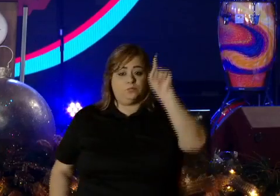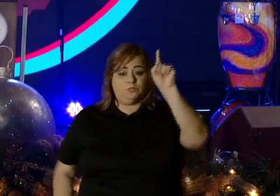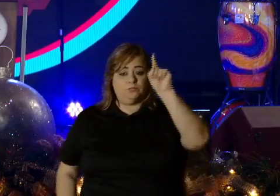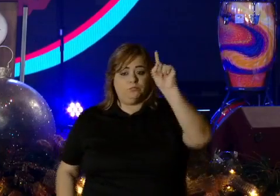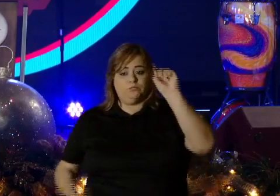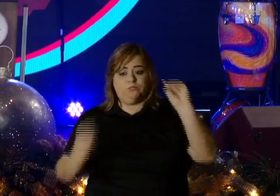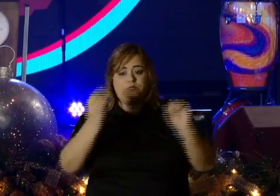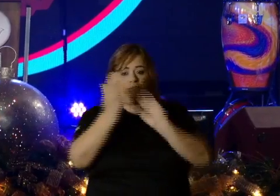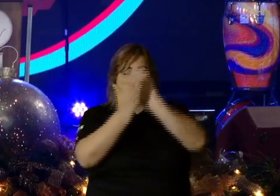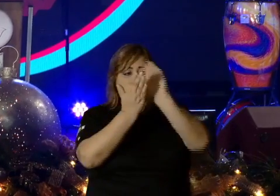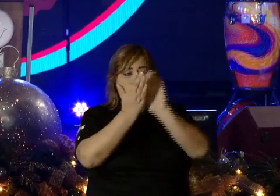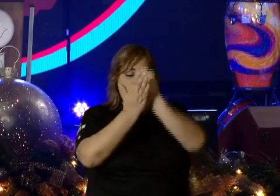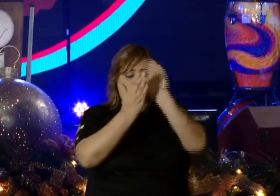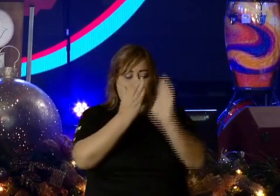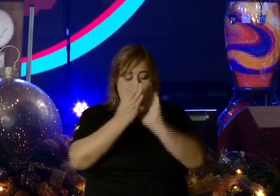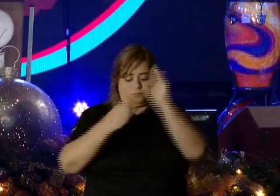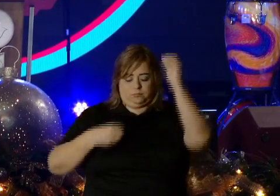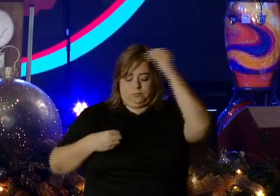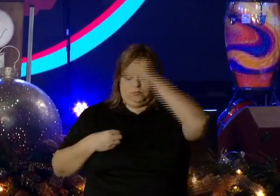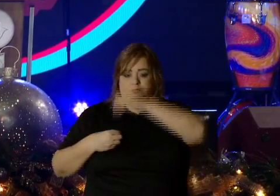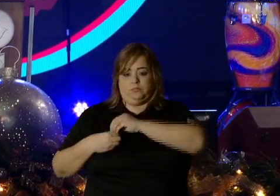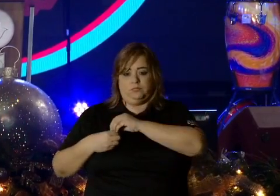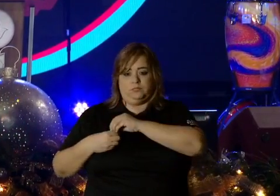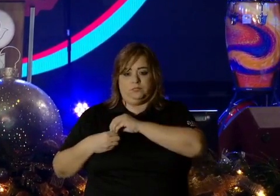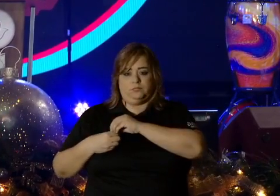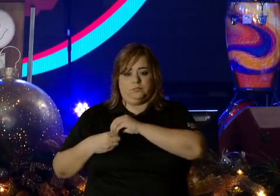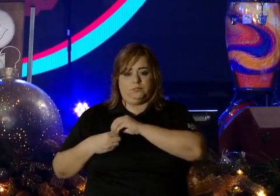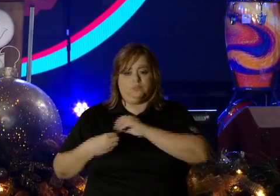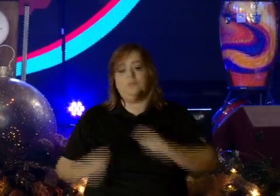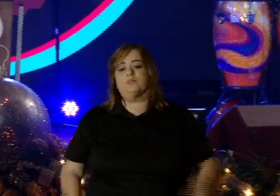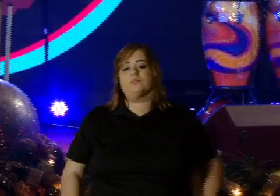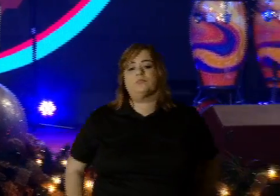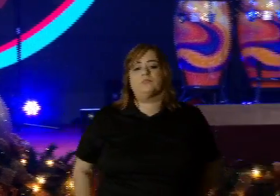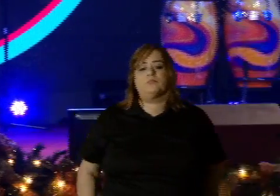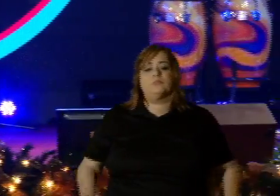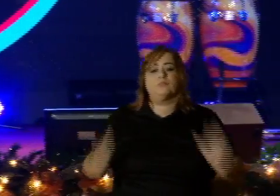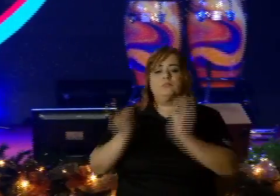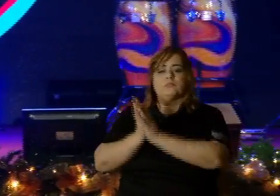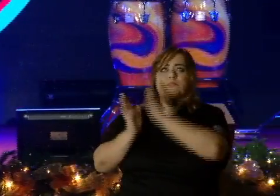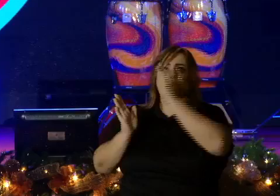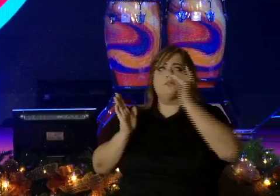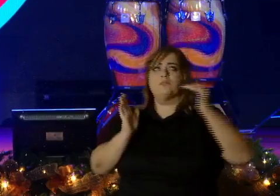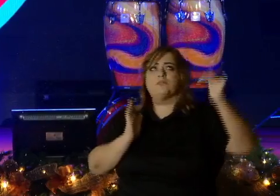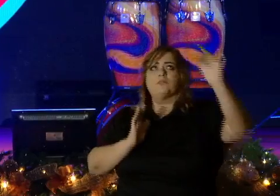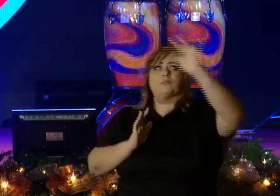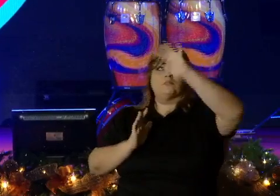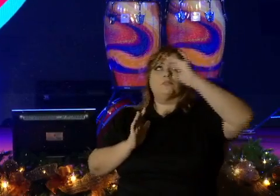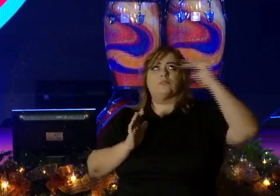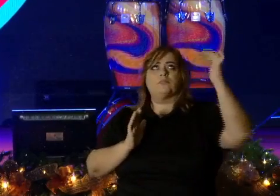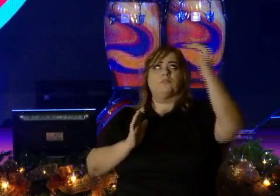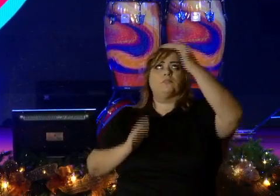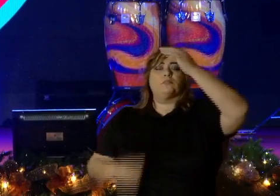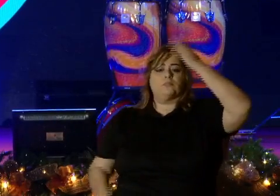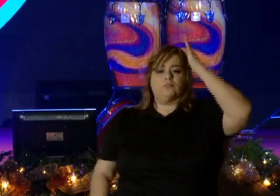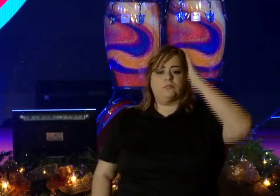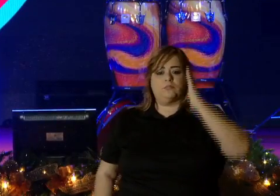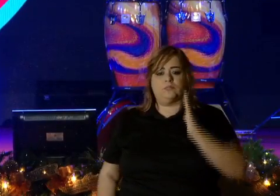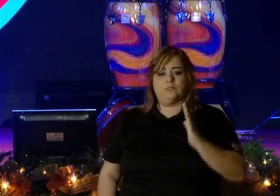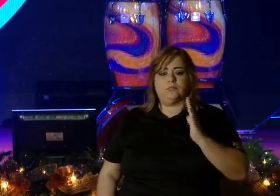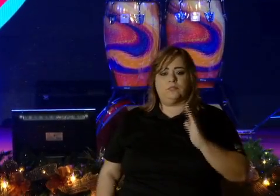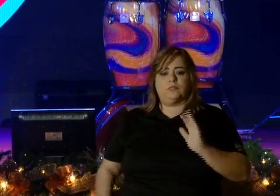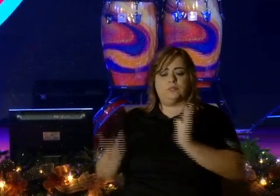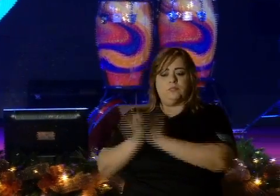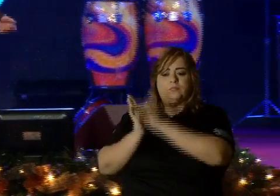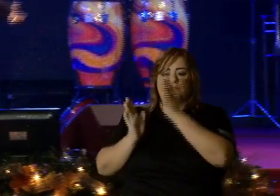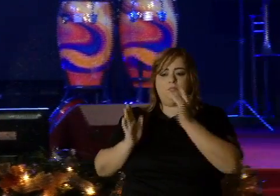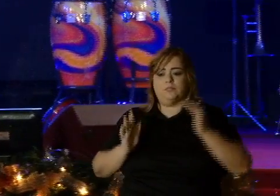Tu presencia, tu presencia, tu presencia. Oh gloria, oh gloria, oh gloria, oh gloria,